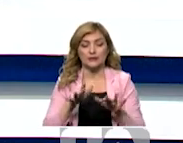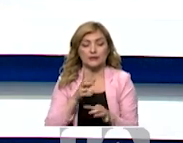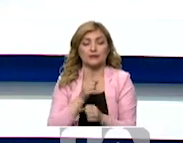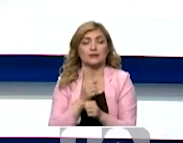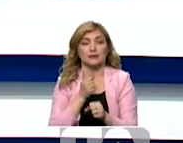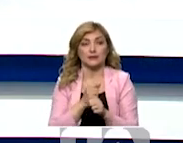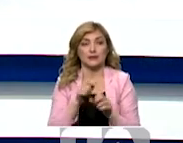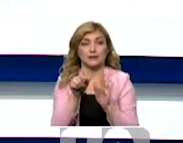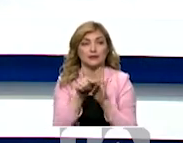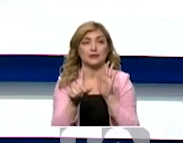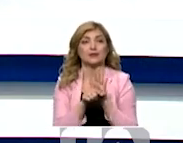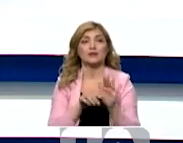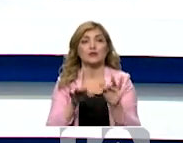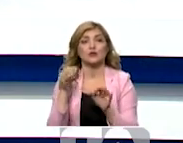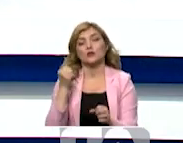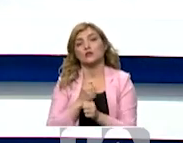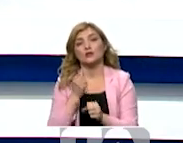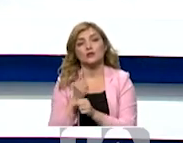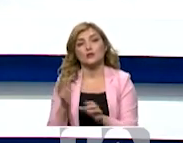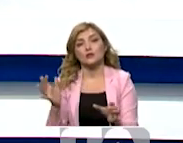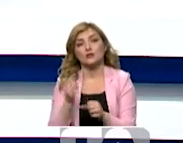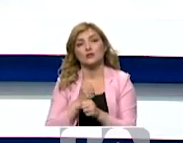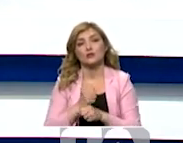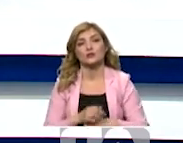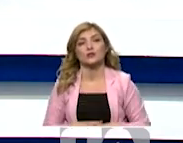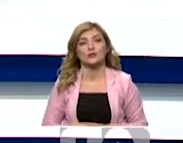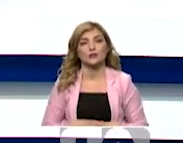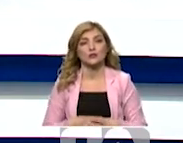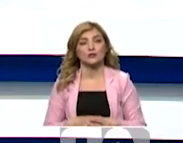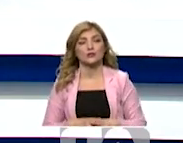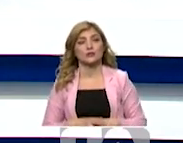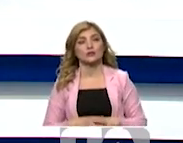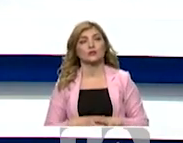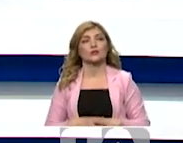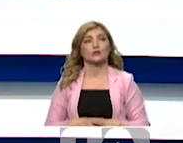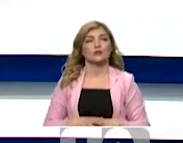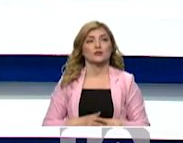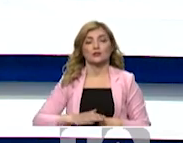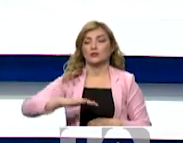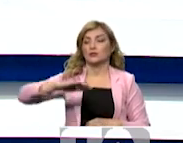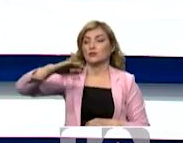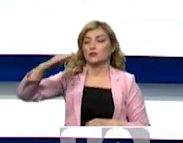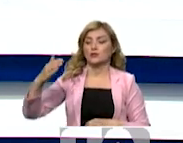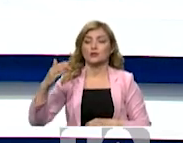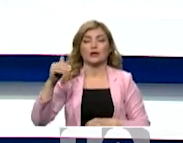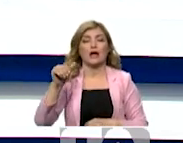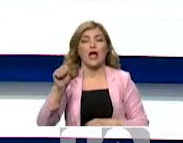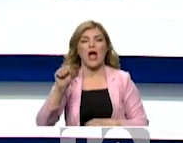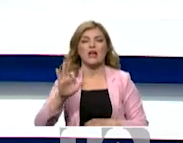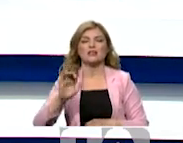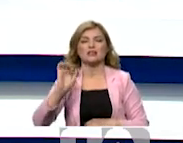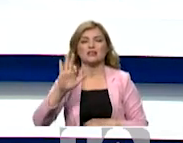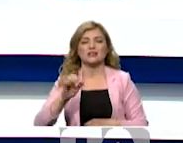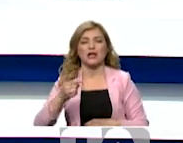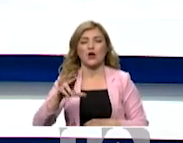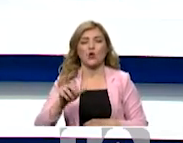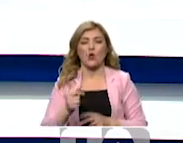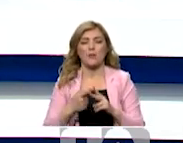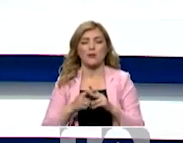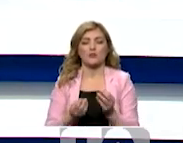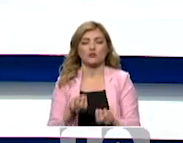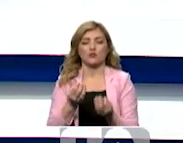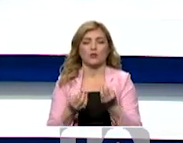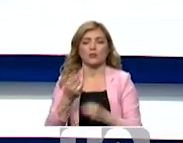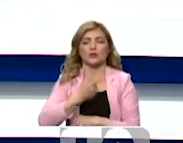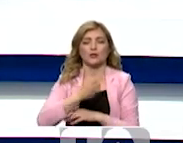de seguridad quien da algunos detalles de los trabajos que se han realizado justamente fernando estado en el cerro casita agua donde se ha originado este incendio forestal desde el